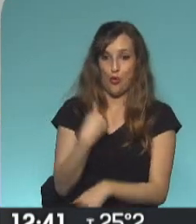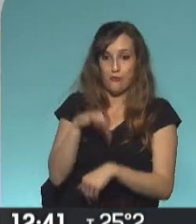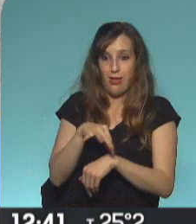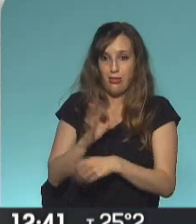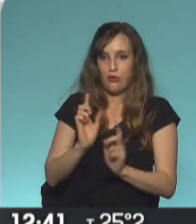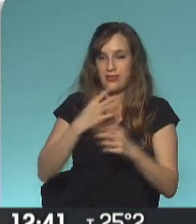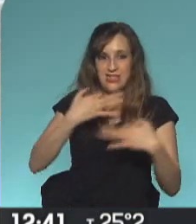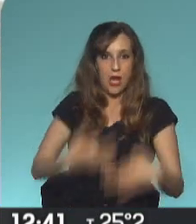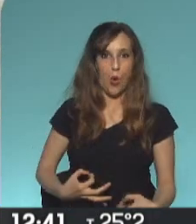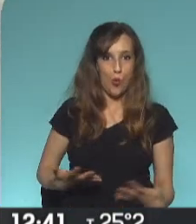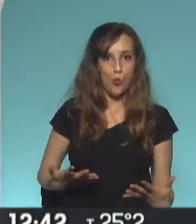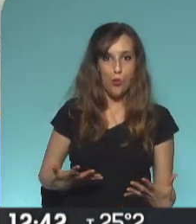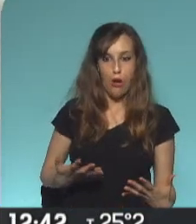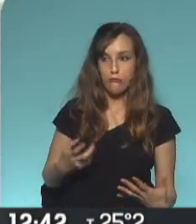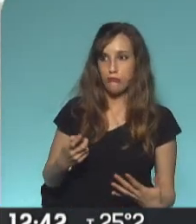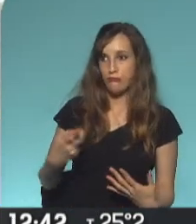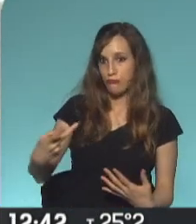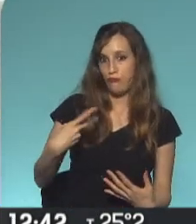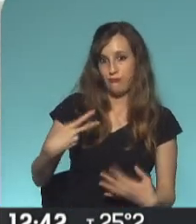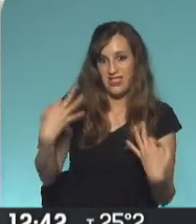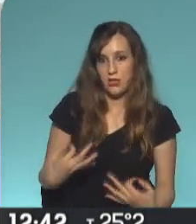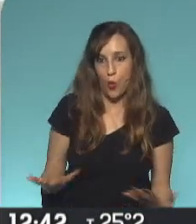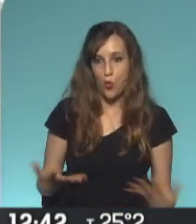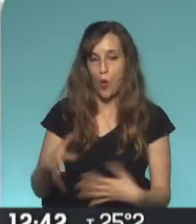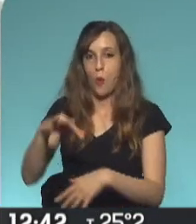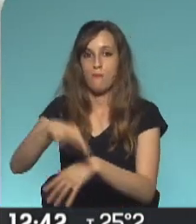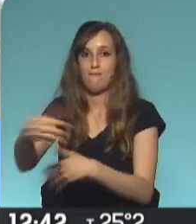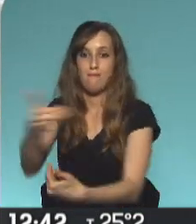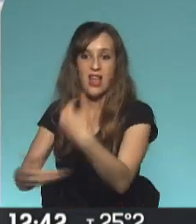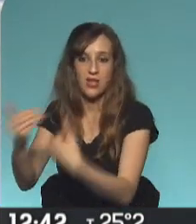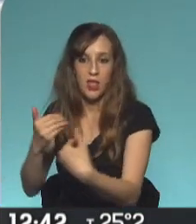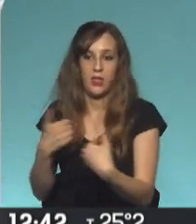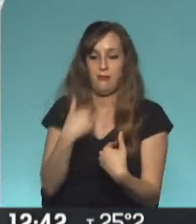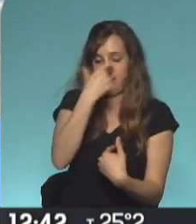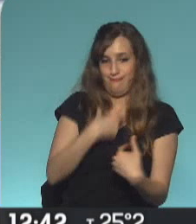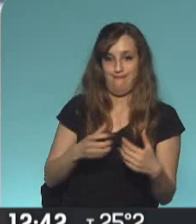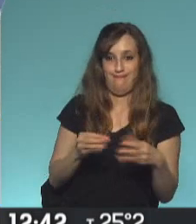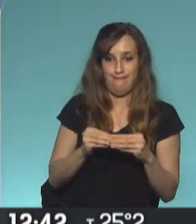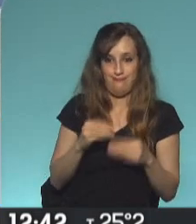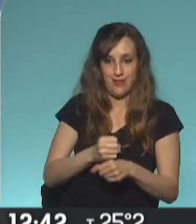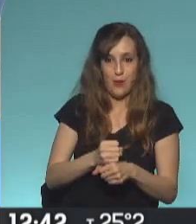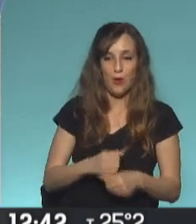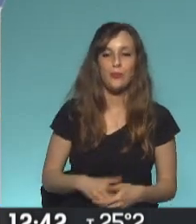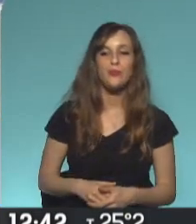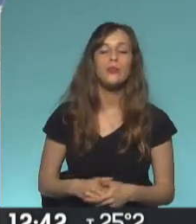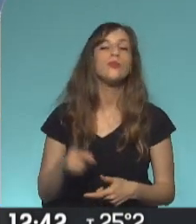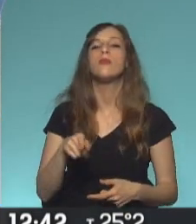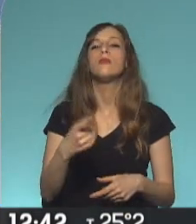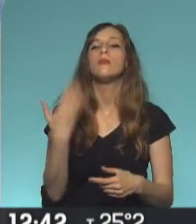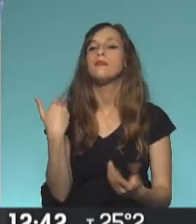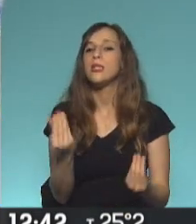nos implementa desde el comienzo de que uno ingresa a la facultad. ¿Al principio costó un poquito? ¿Tuviste un poquito de